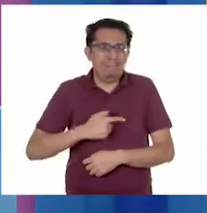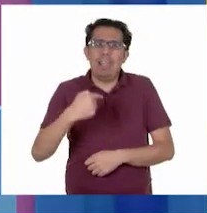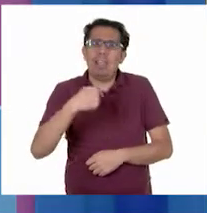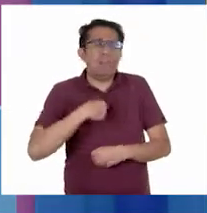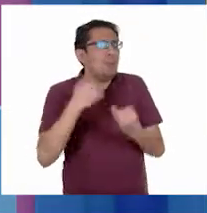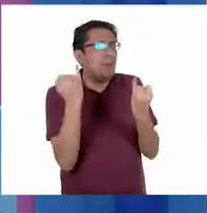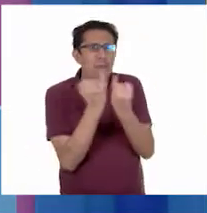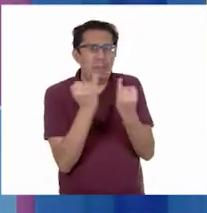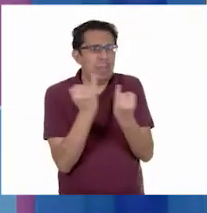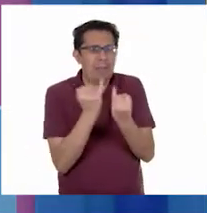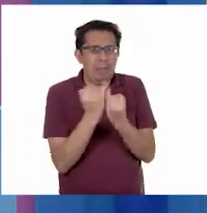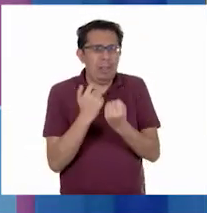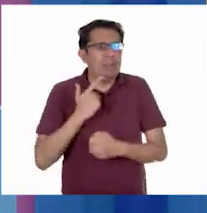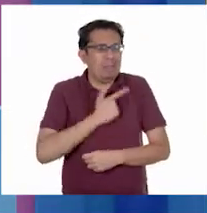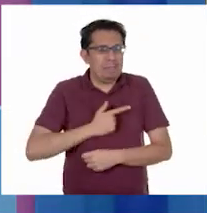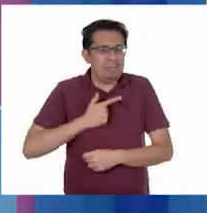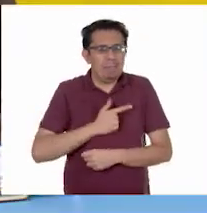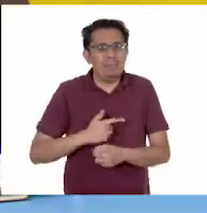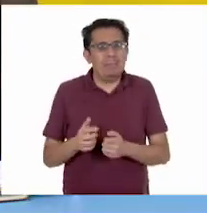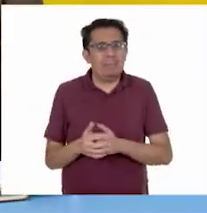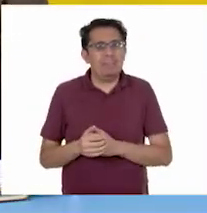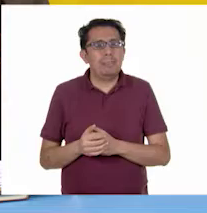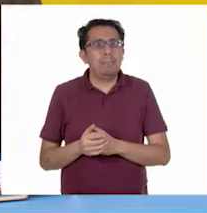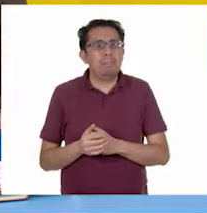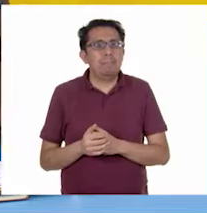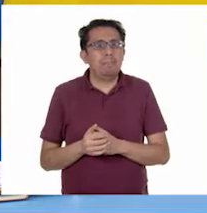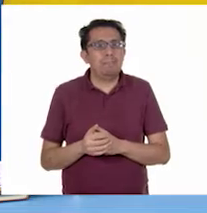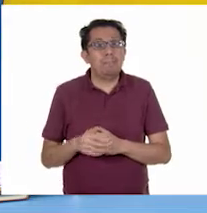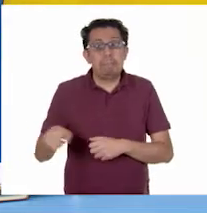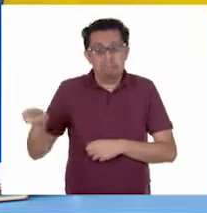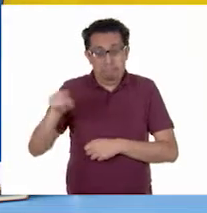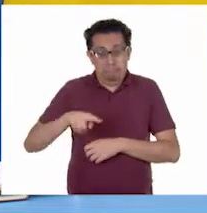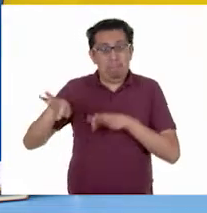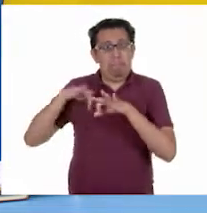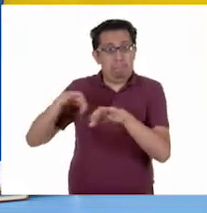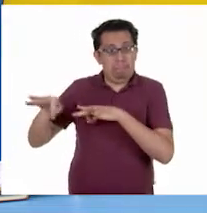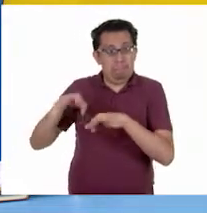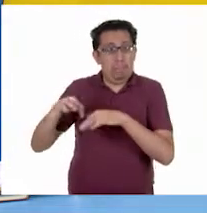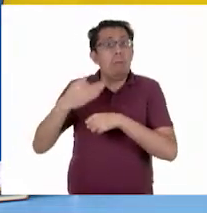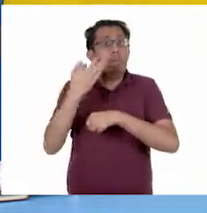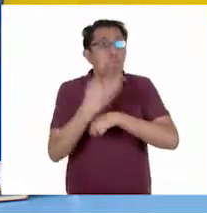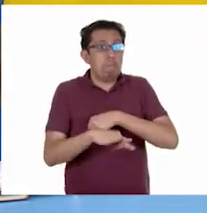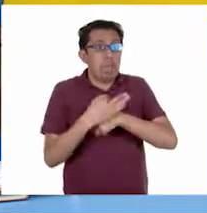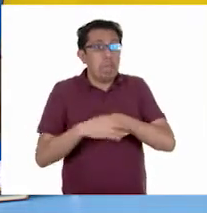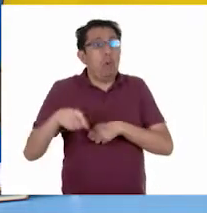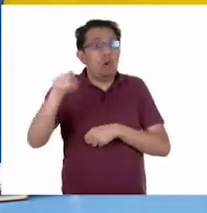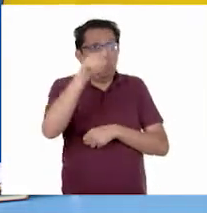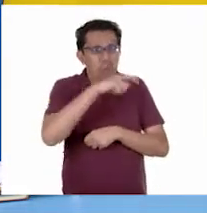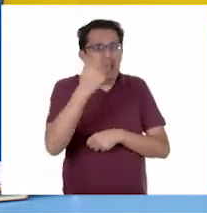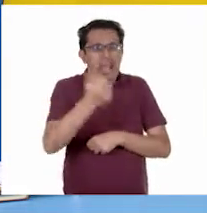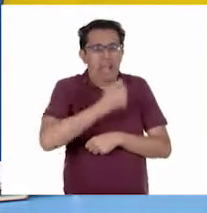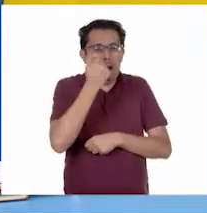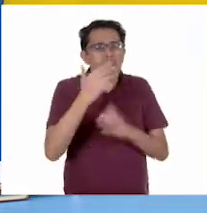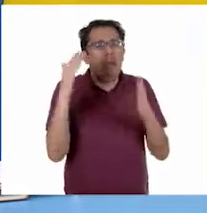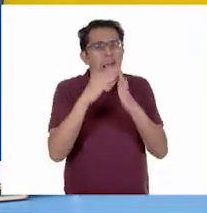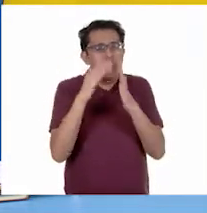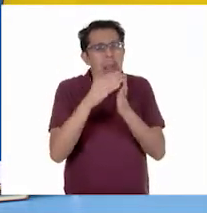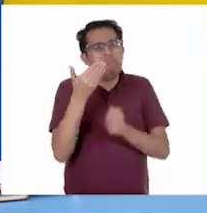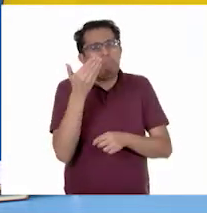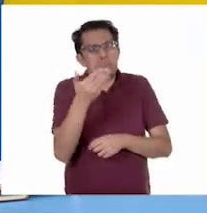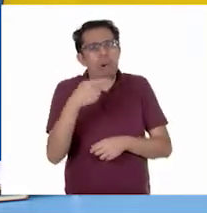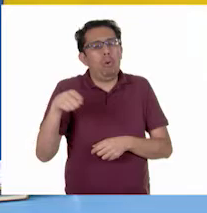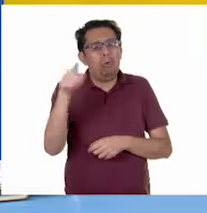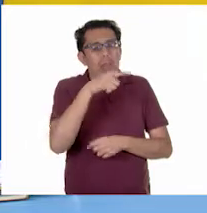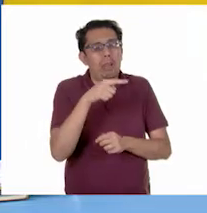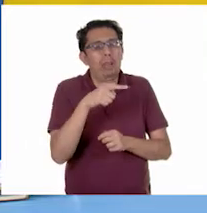señorita Larisa. Muy bien, pues mientras lo hacen, ¿qué les parece si a ustedes, estudiantes en casa, los invito a